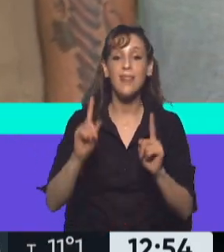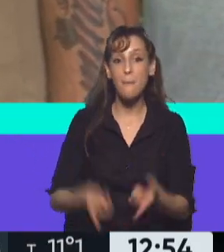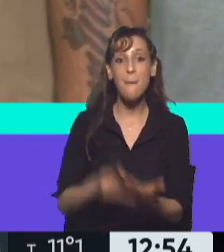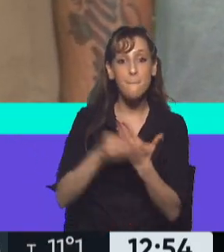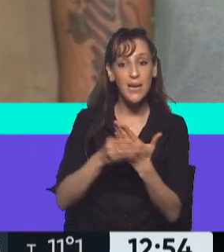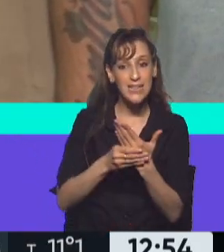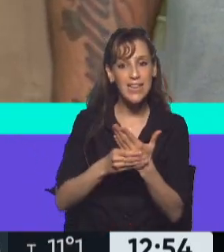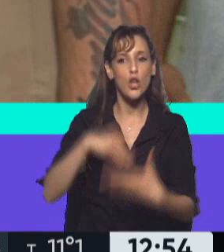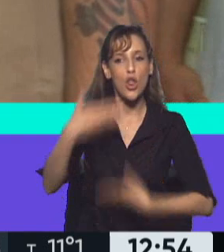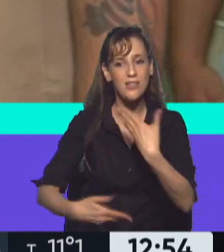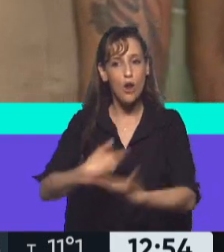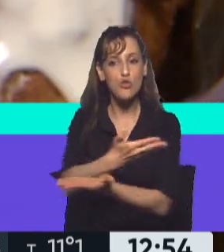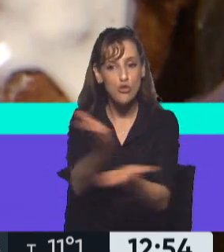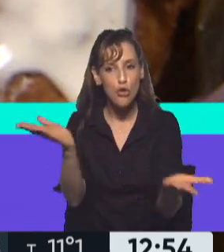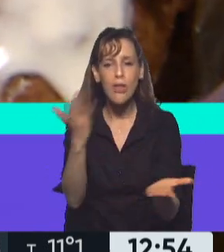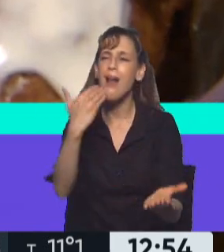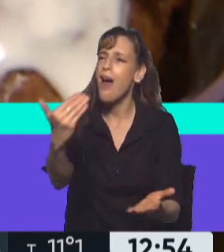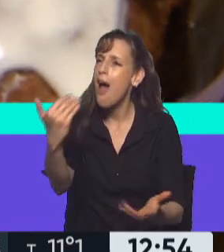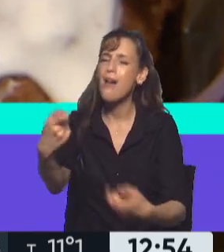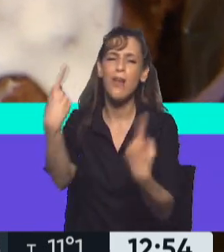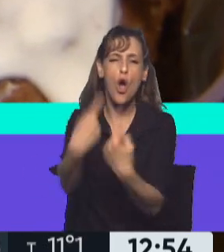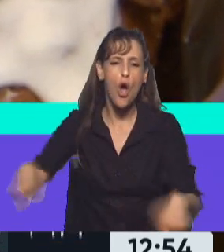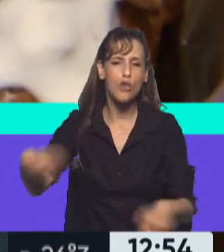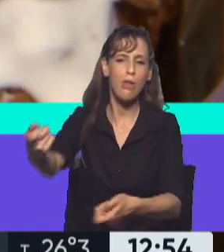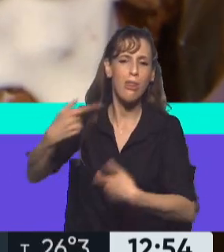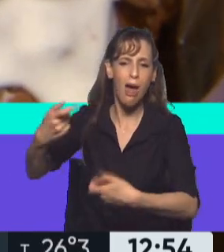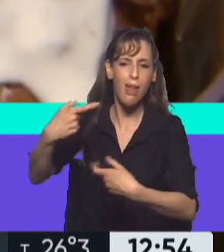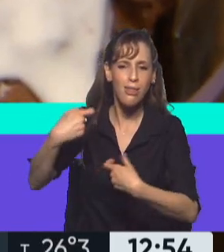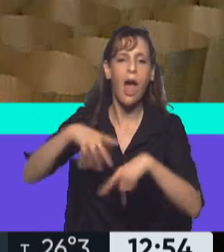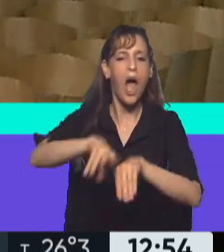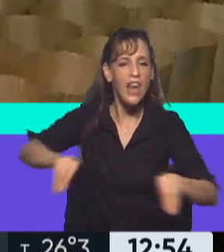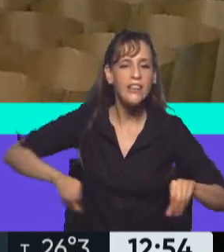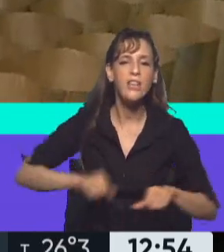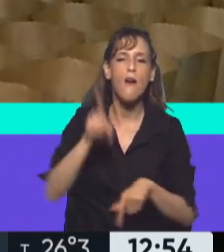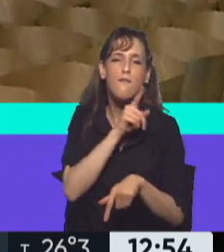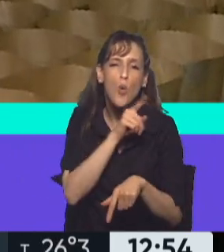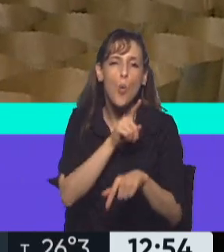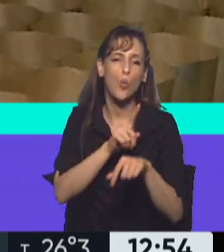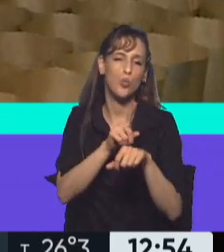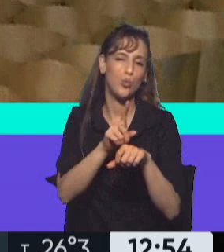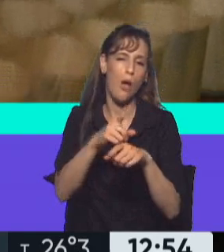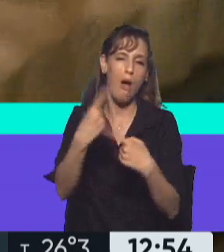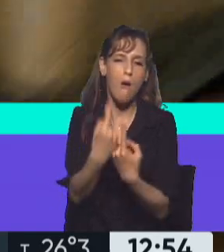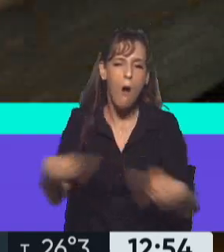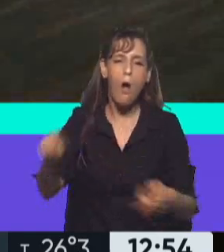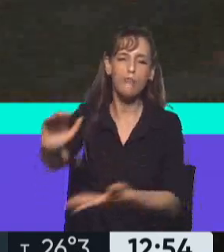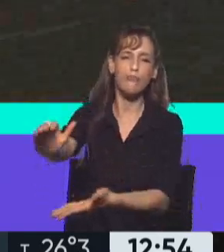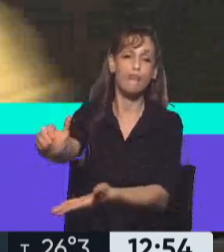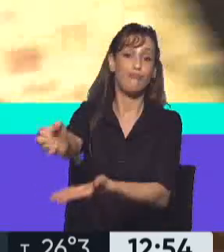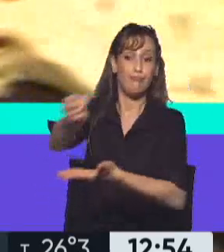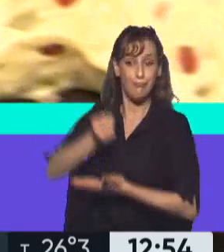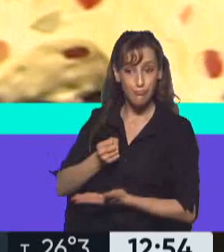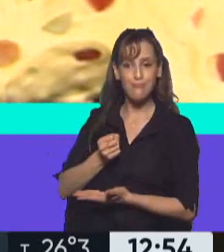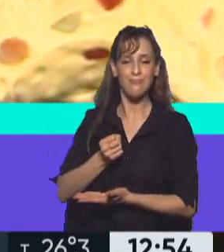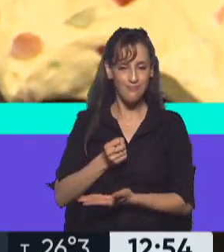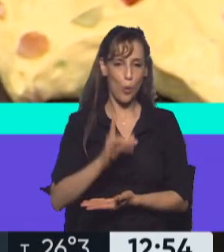en función de los ingredientes, de la harina, de la margarina, de la fruta brillantada y bueno, y ese compromiso solidario, en este caso